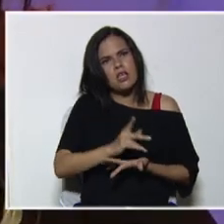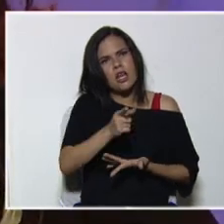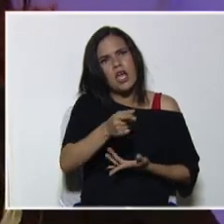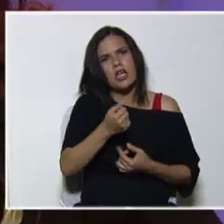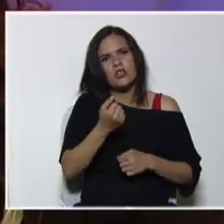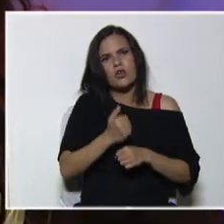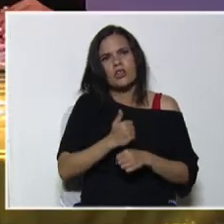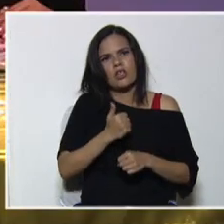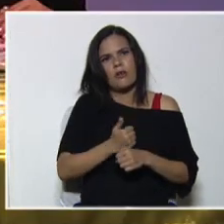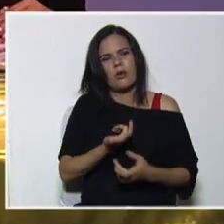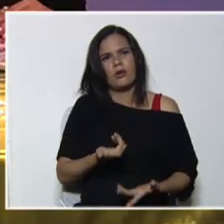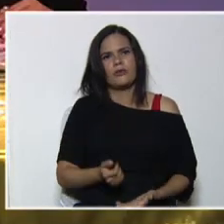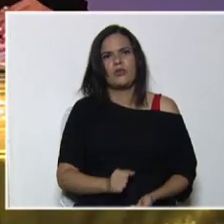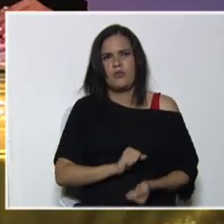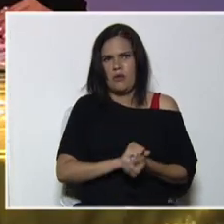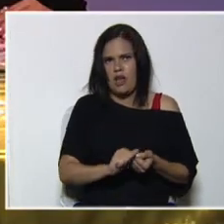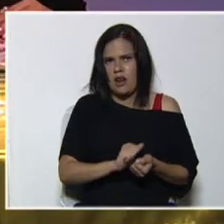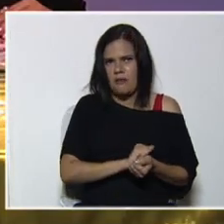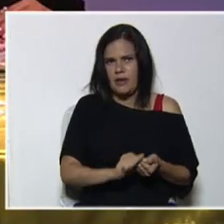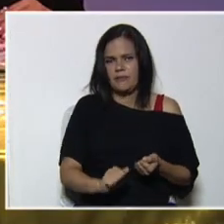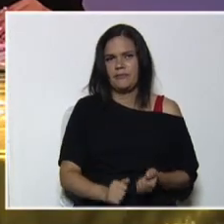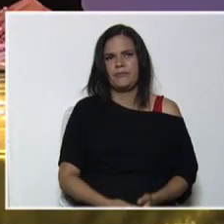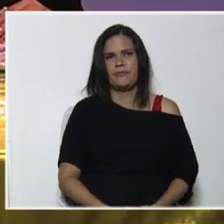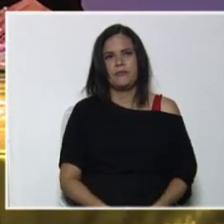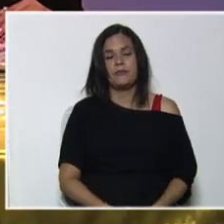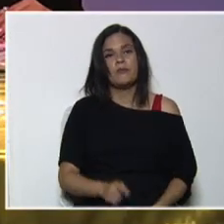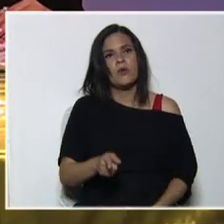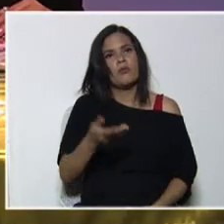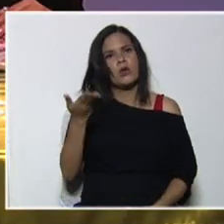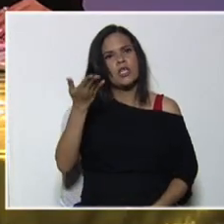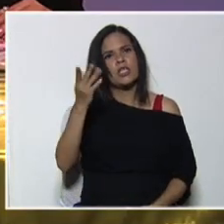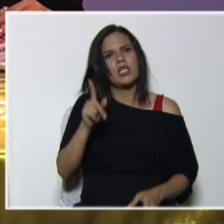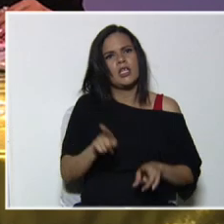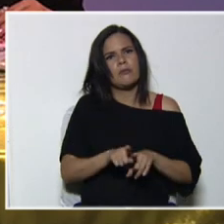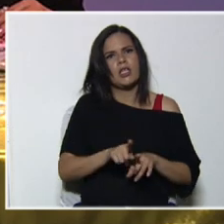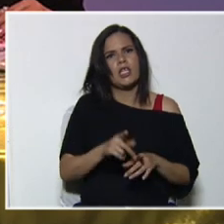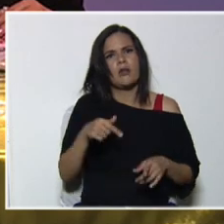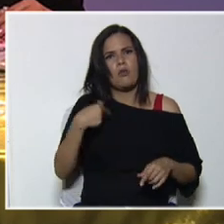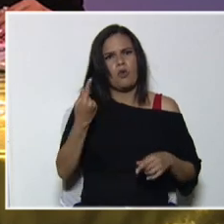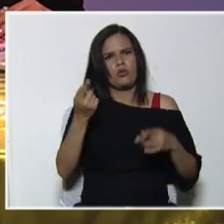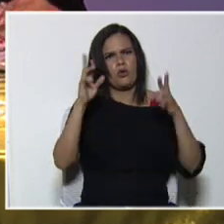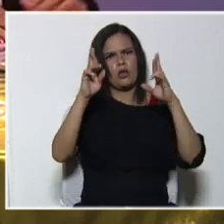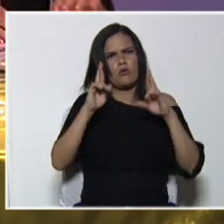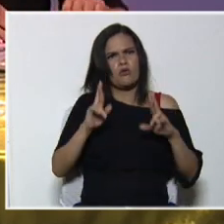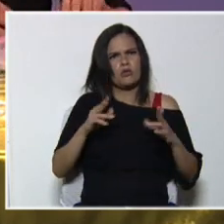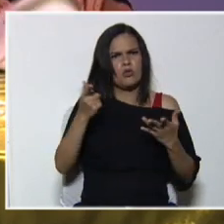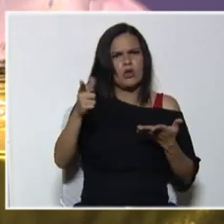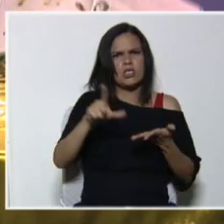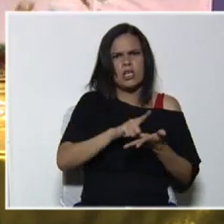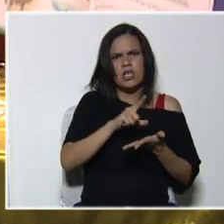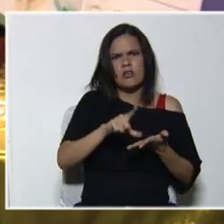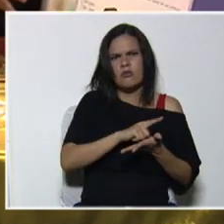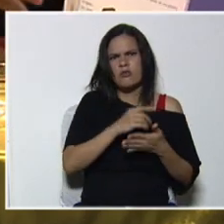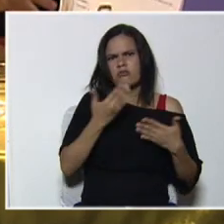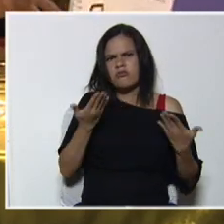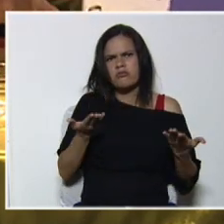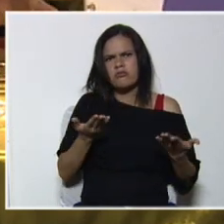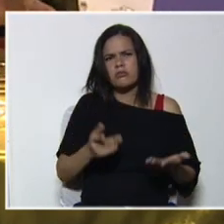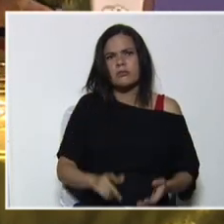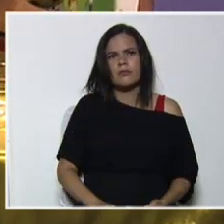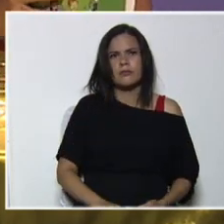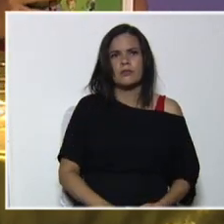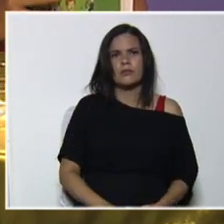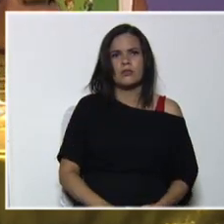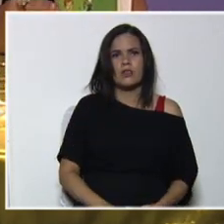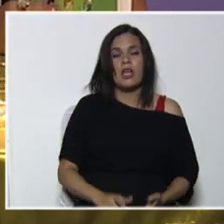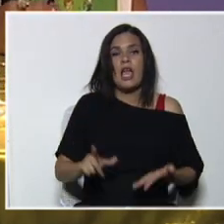prendas al río. Oye, bien interesante, mira, y también tenemos aquí un recurso, este libro. ¿De qué trata? Claro, este libro